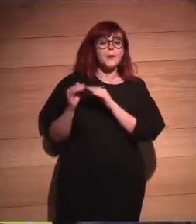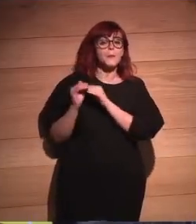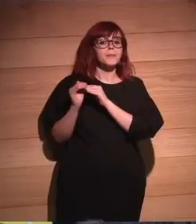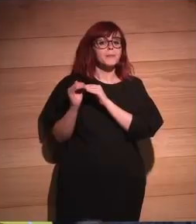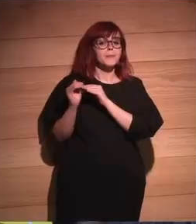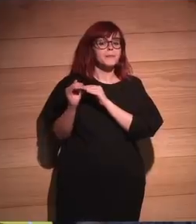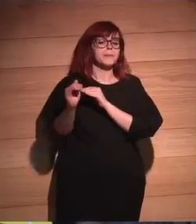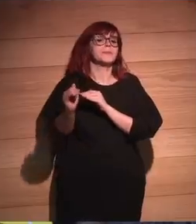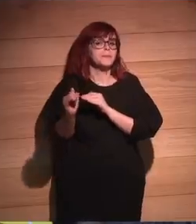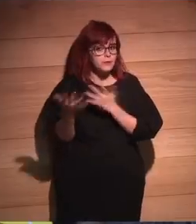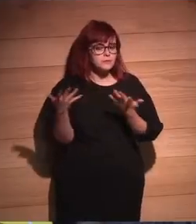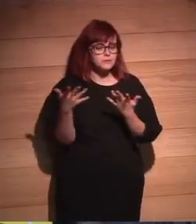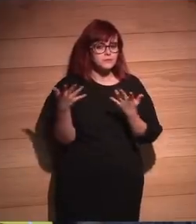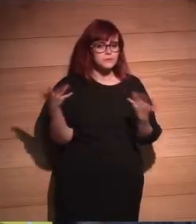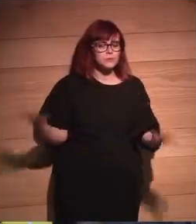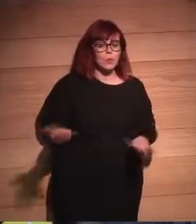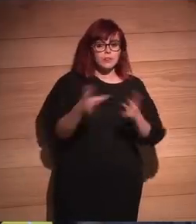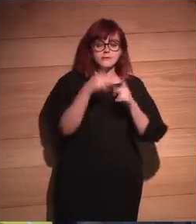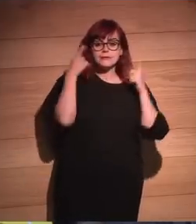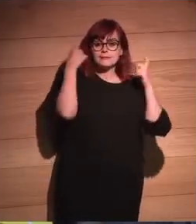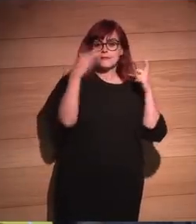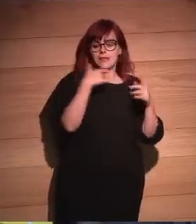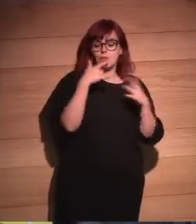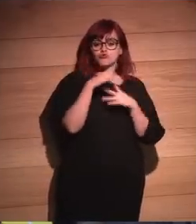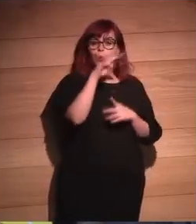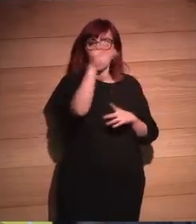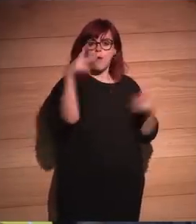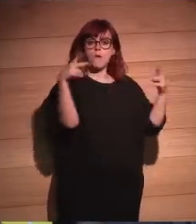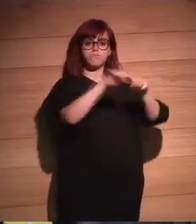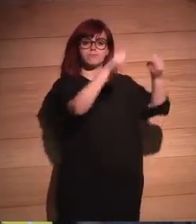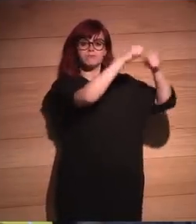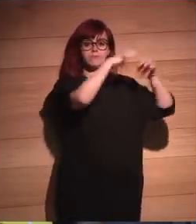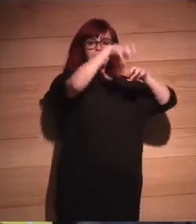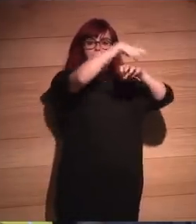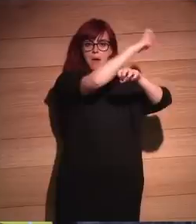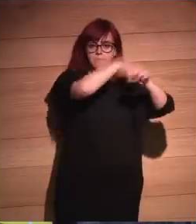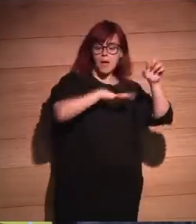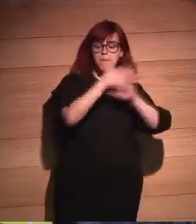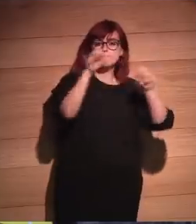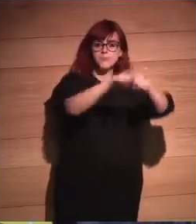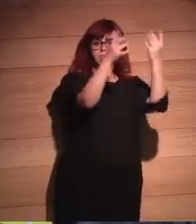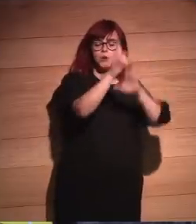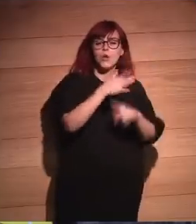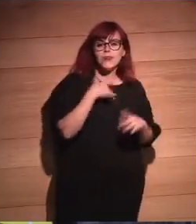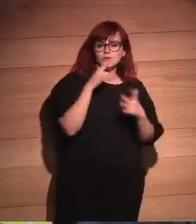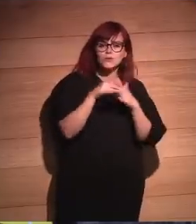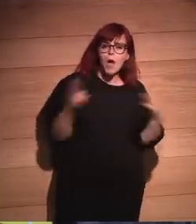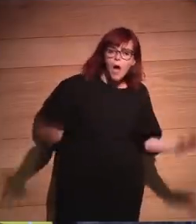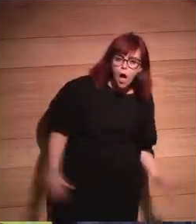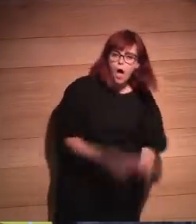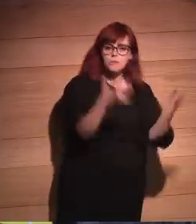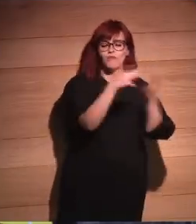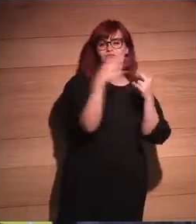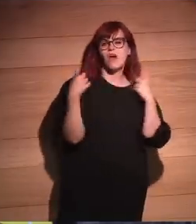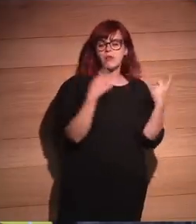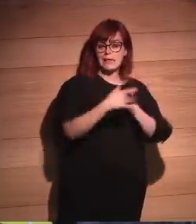no perderla. O sea, es decir, de evitar el mal mayor, que sería perder la Unión Europea, no de dar un paso, ¿no? Hacia adelante, ¿no? Entonces es